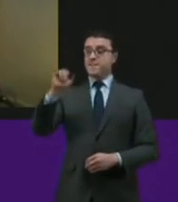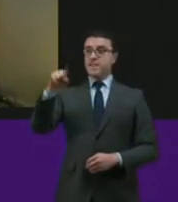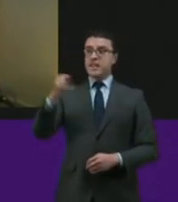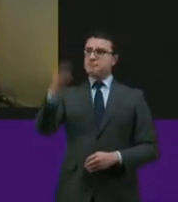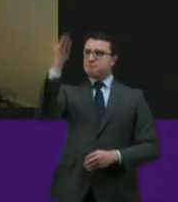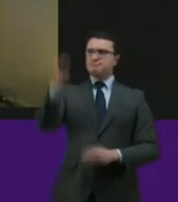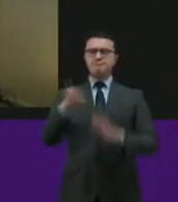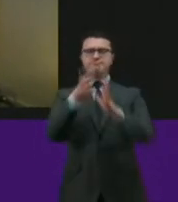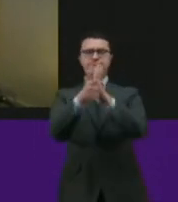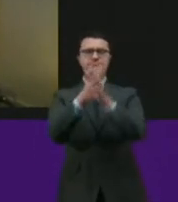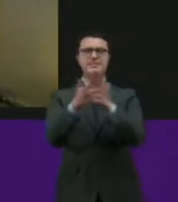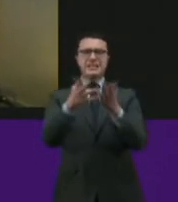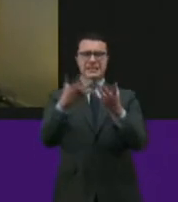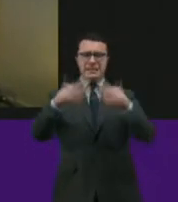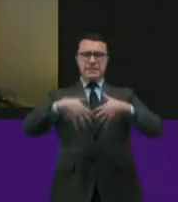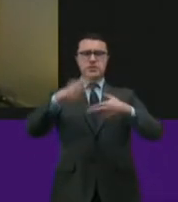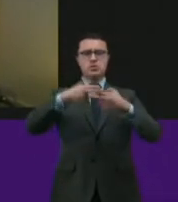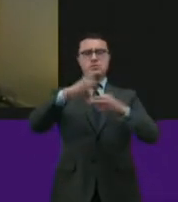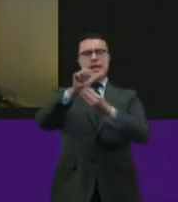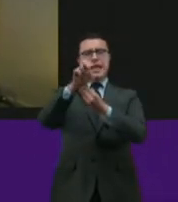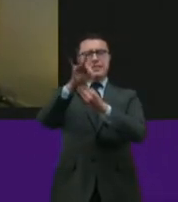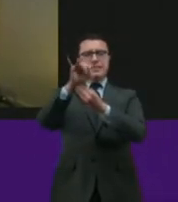de Antídoto 360.